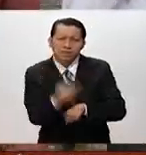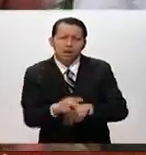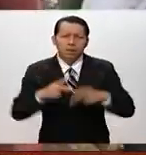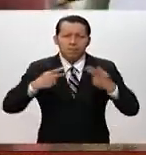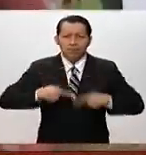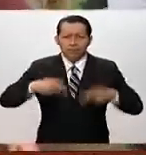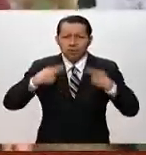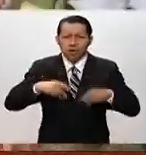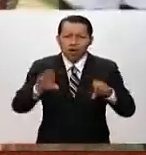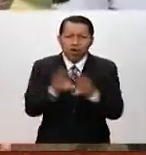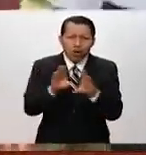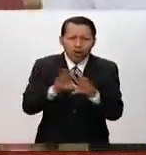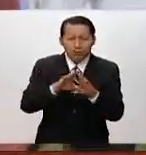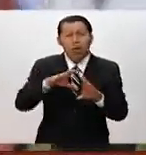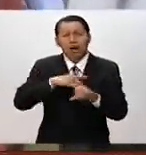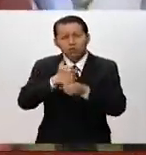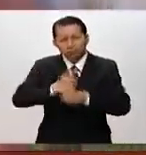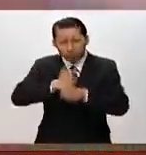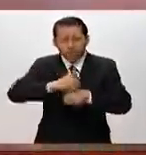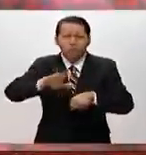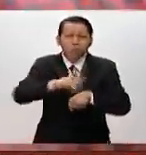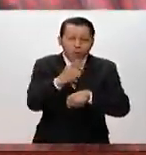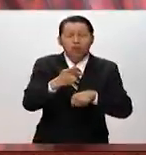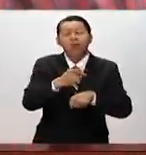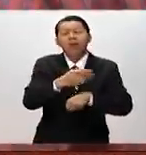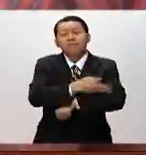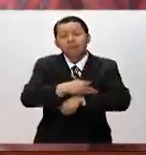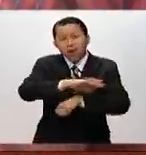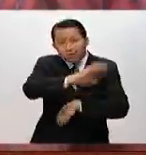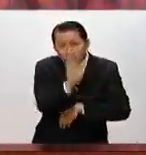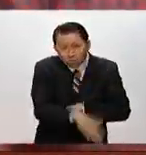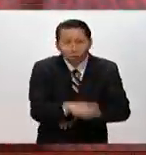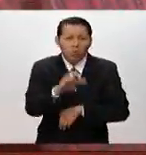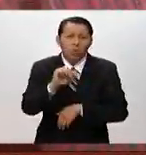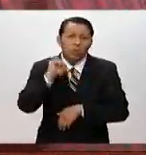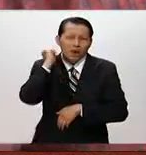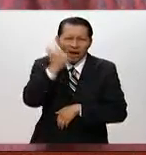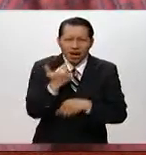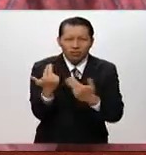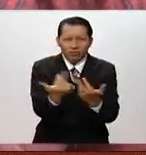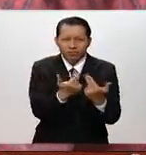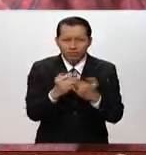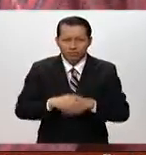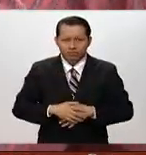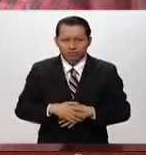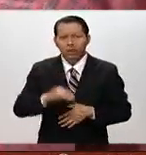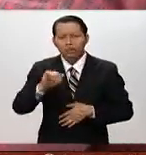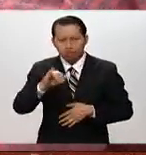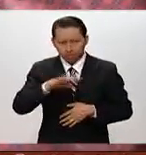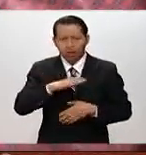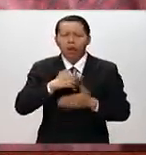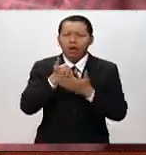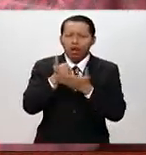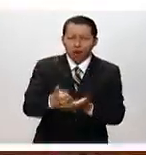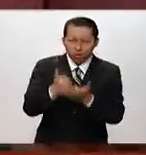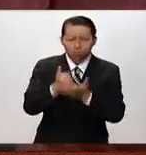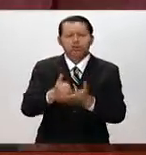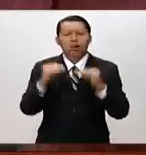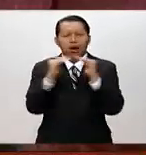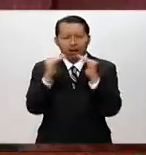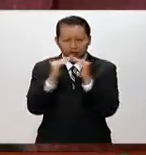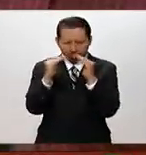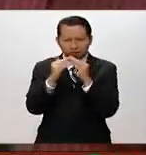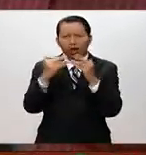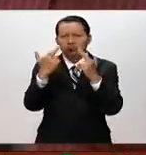perdió a un ser querido o parte de su patrimonio. Por eso venimos aquí, para apoyarles a toda la gente con la reconstrucción de sus viviendas. Es que